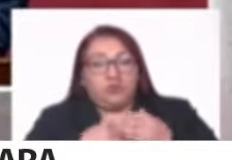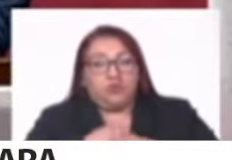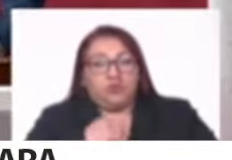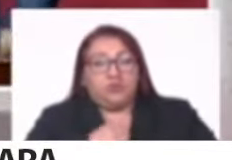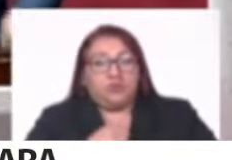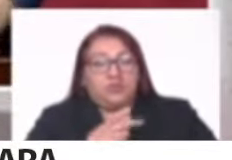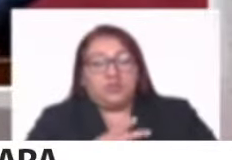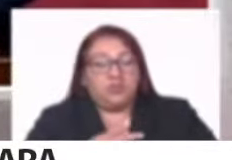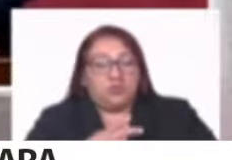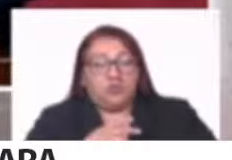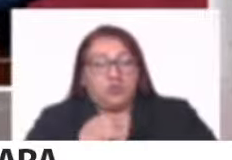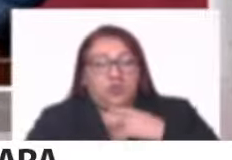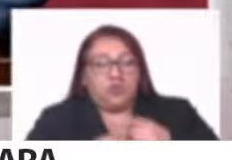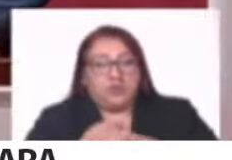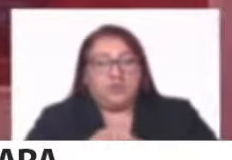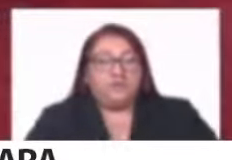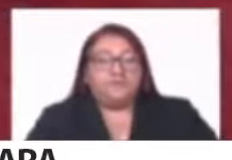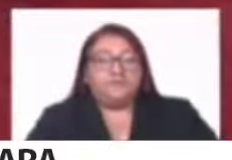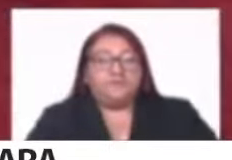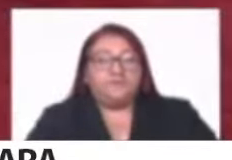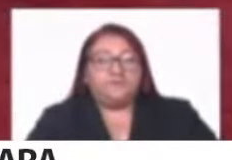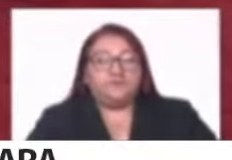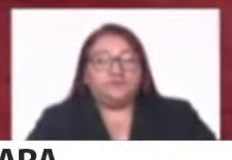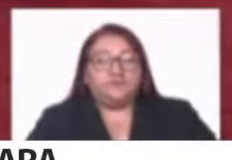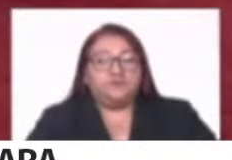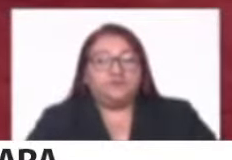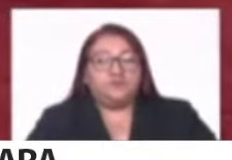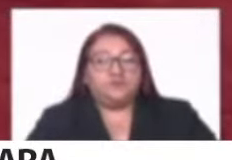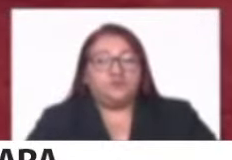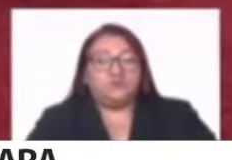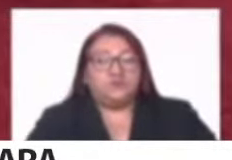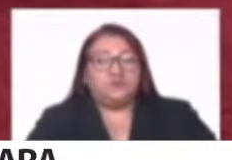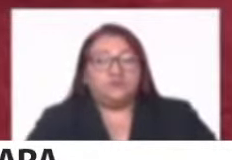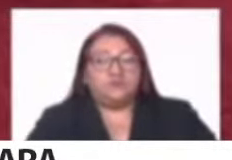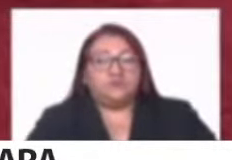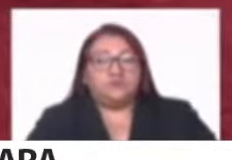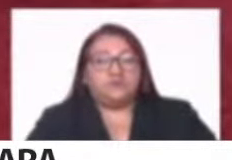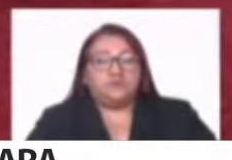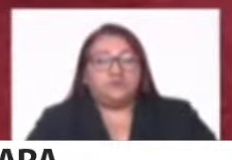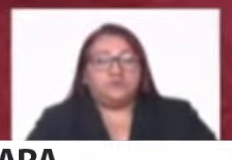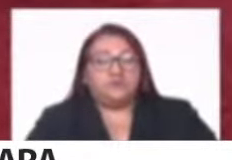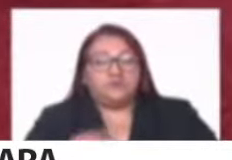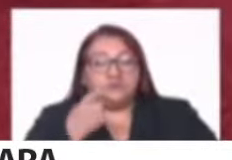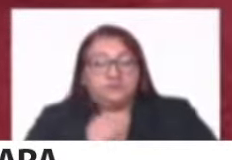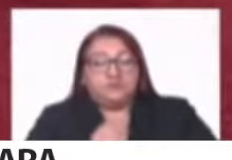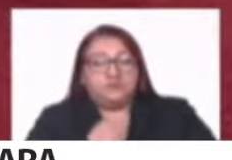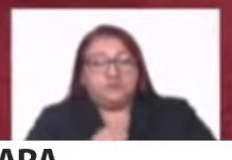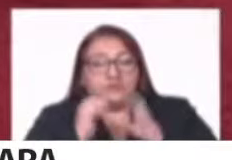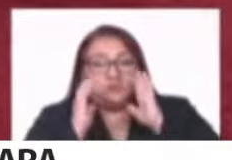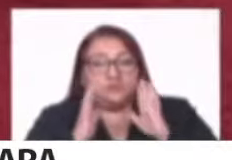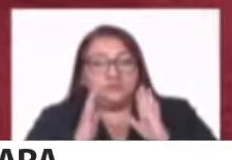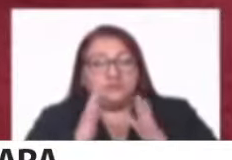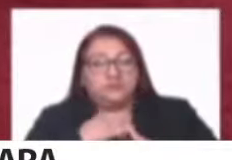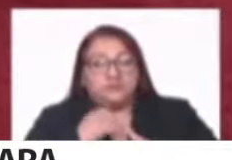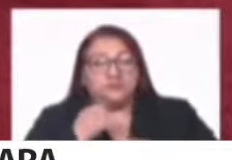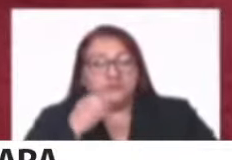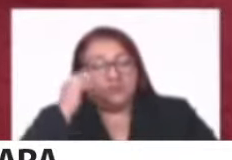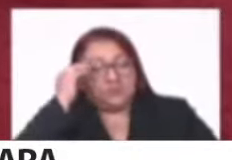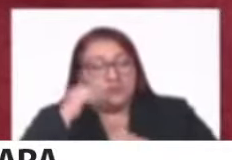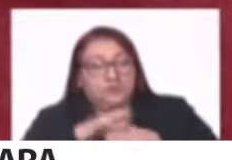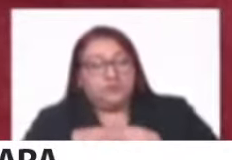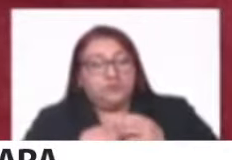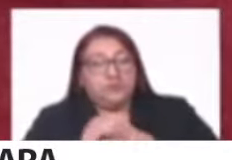del aseguramiento universal. Igualmente, para fortalecer la atención de salud mental, se ha